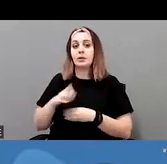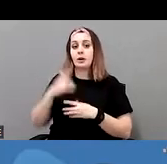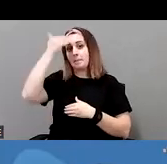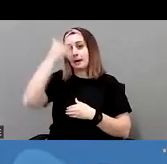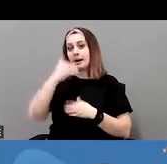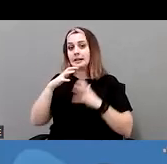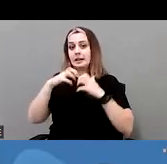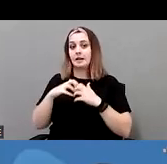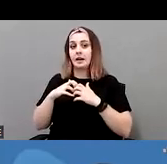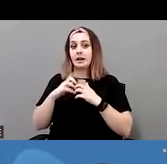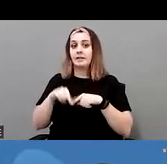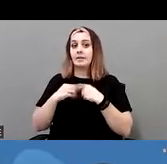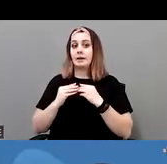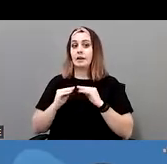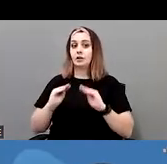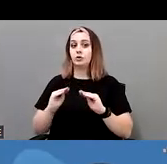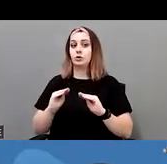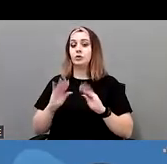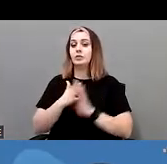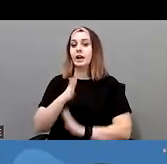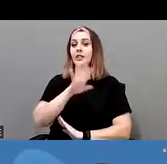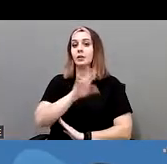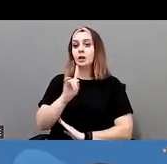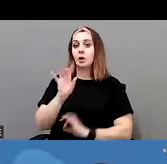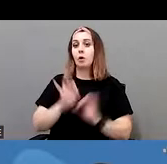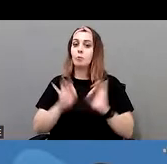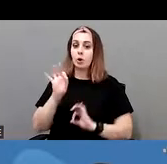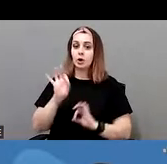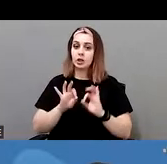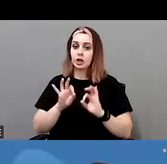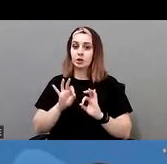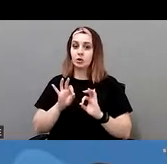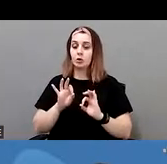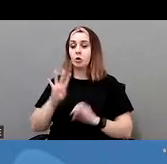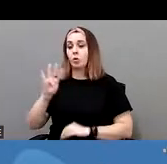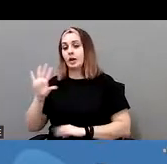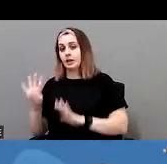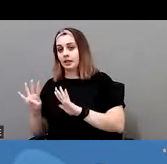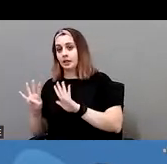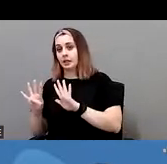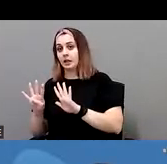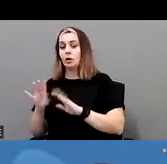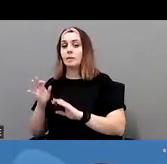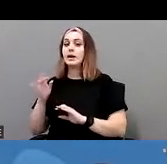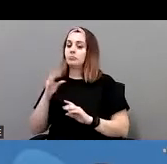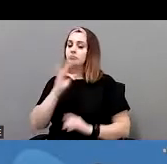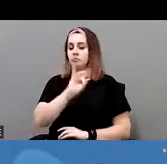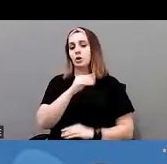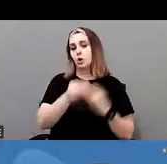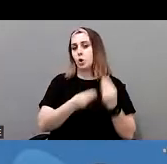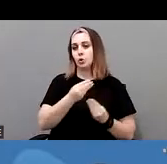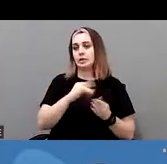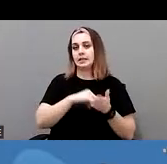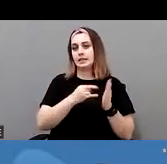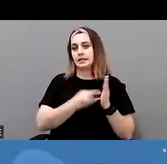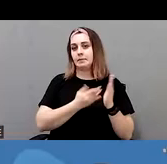cerebral y las familias, el 51% frente al 49% sí que utiliza un sistema